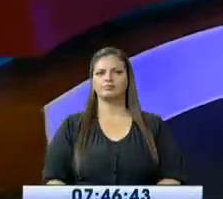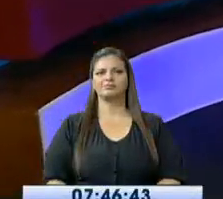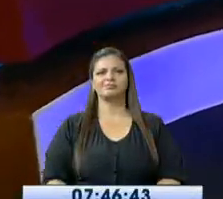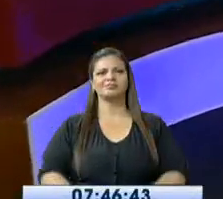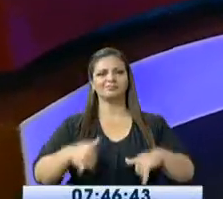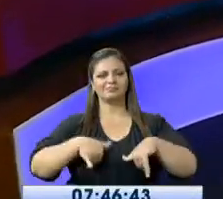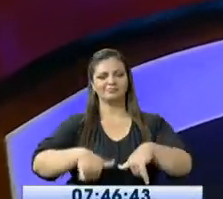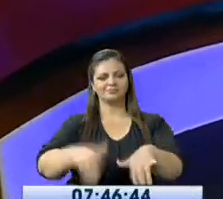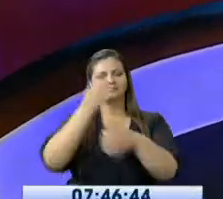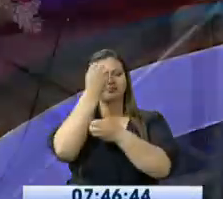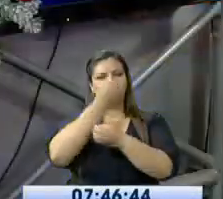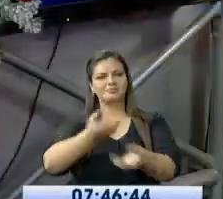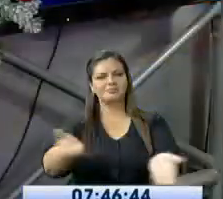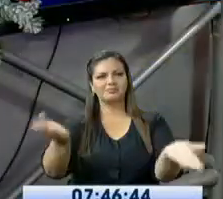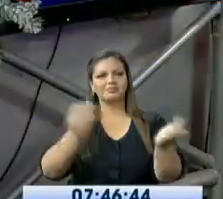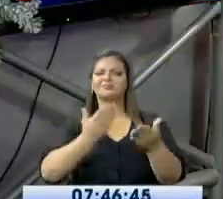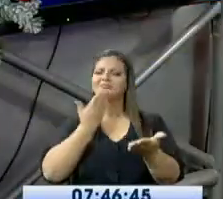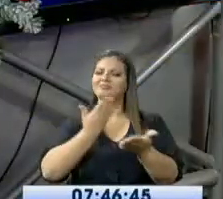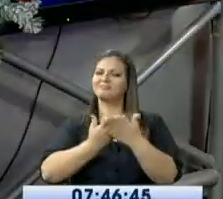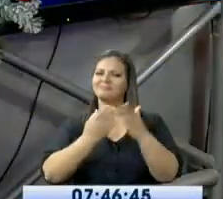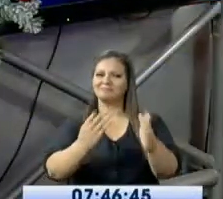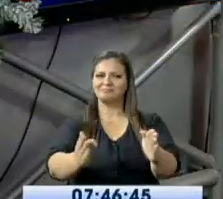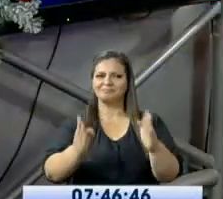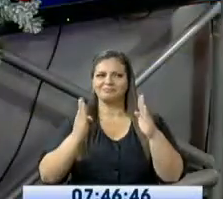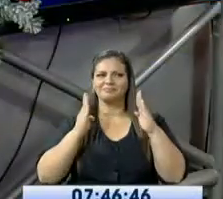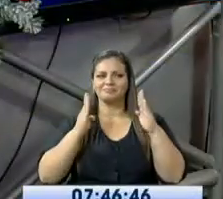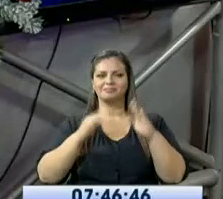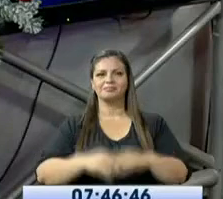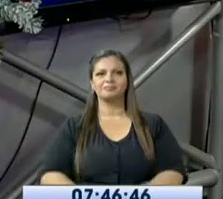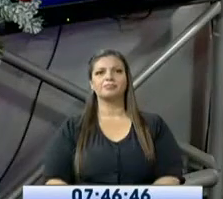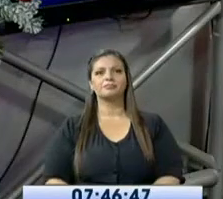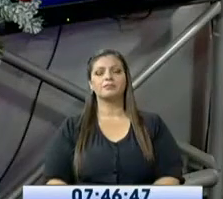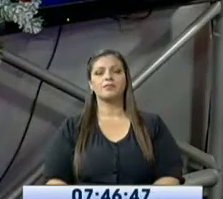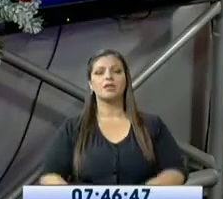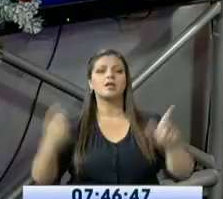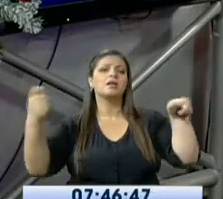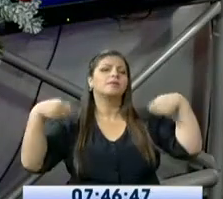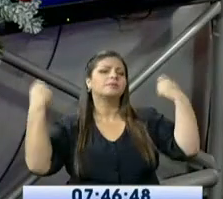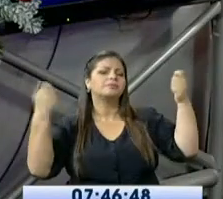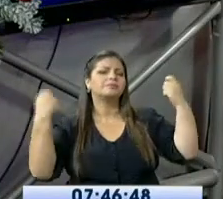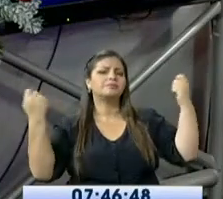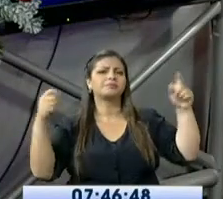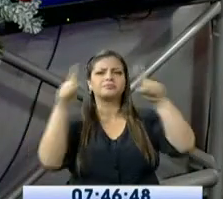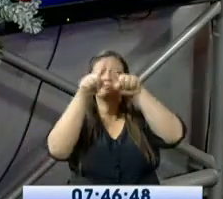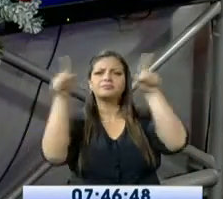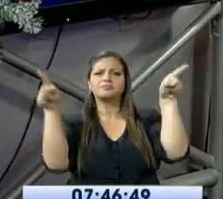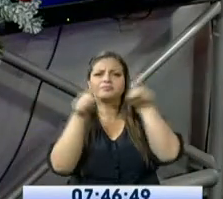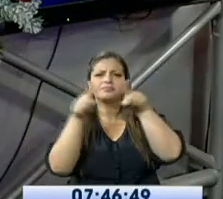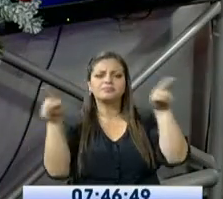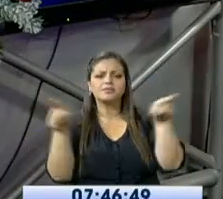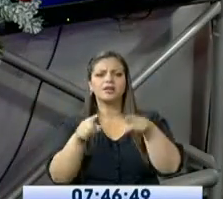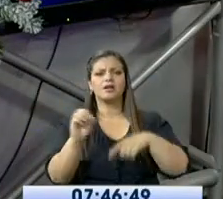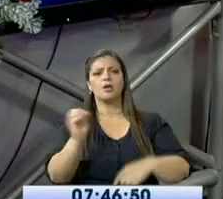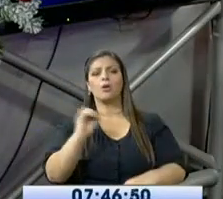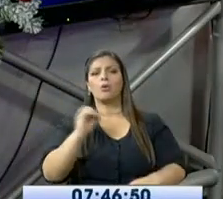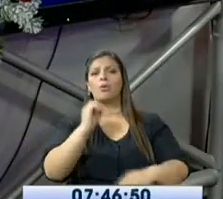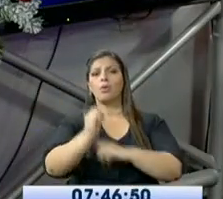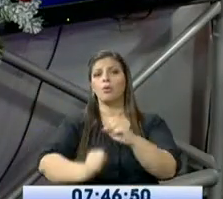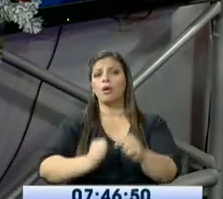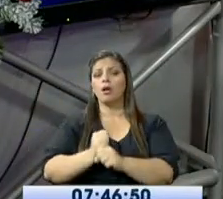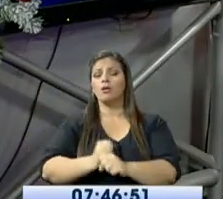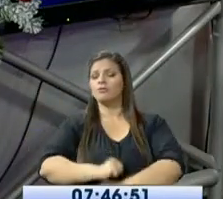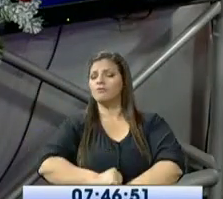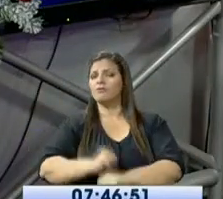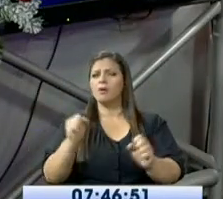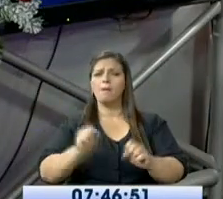Seguimos con más de la noticia. Gracias por estar con nosotros. Las festividades de Navidad y fin de año elevan el consumo de bebidas